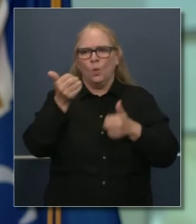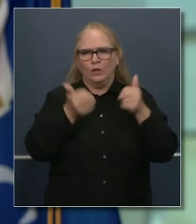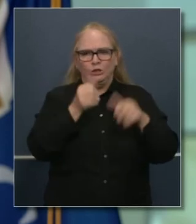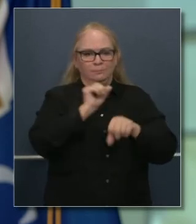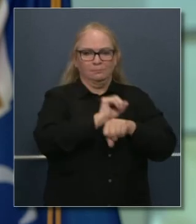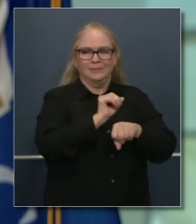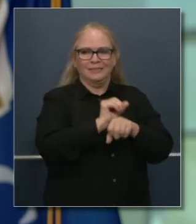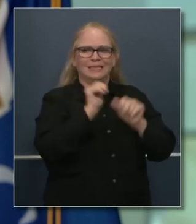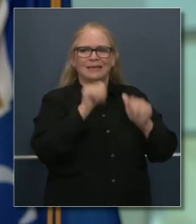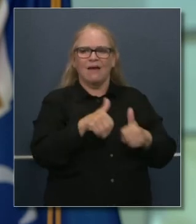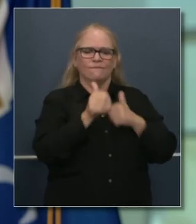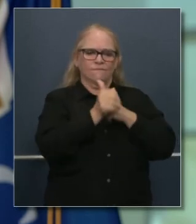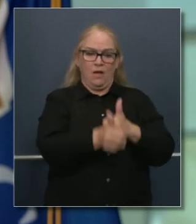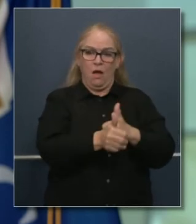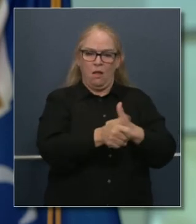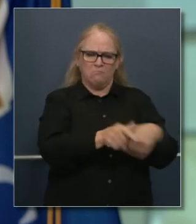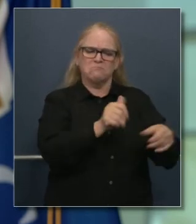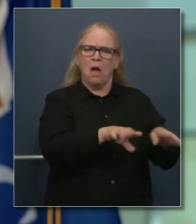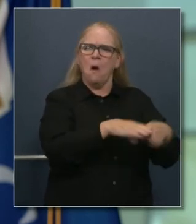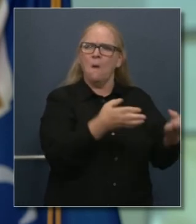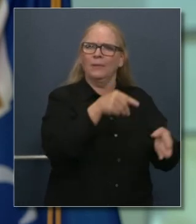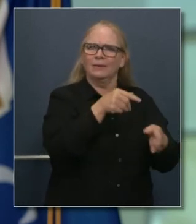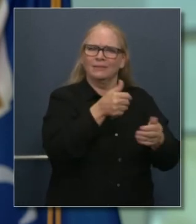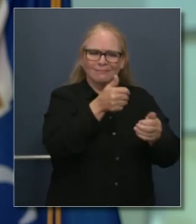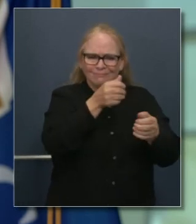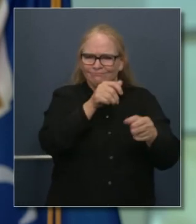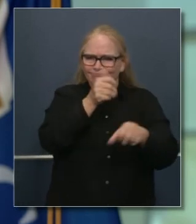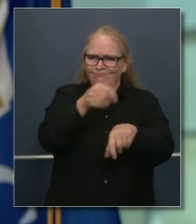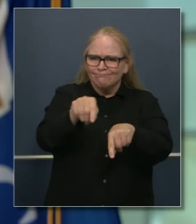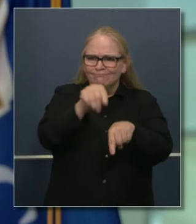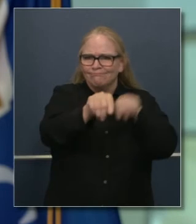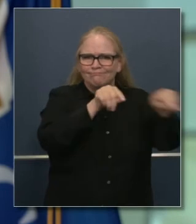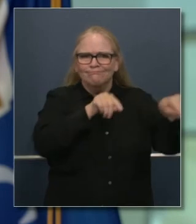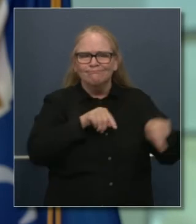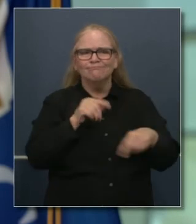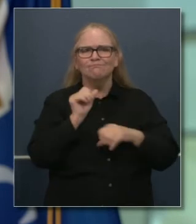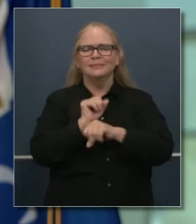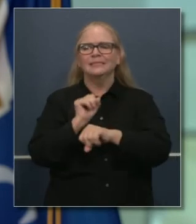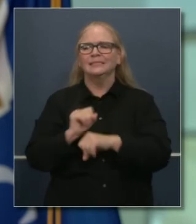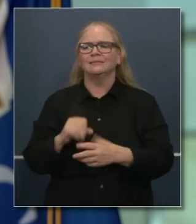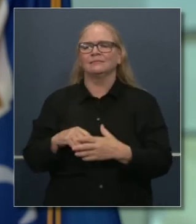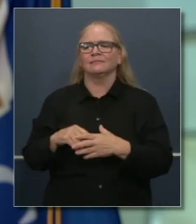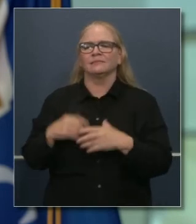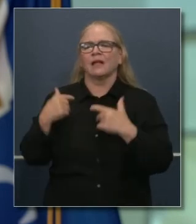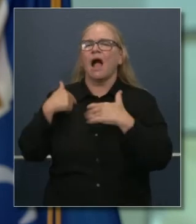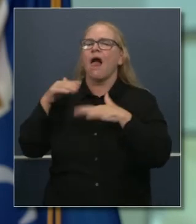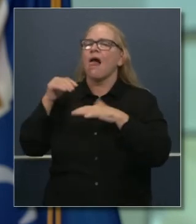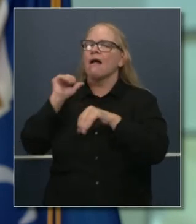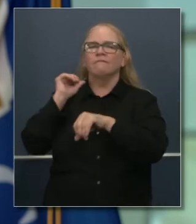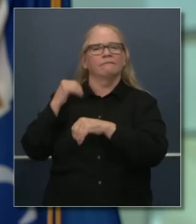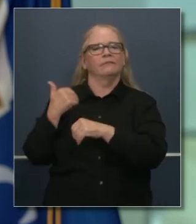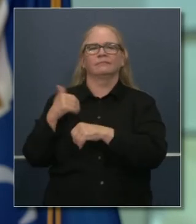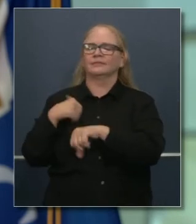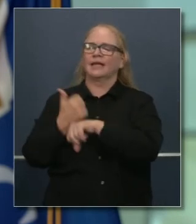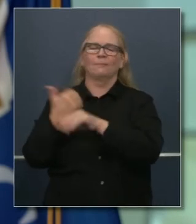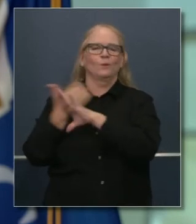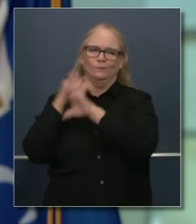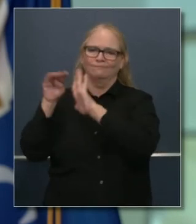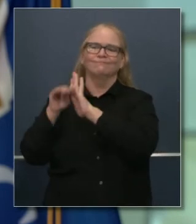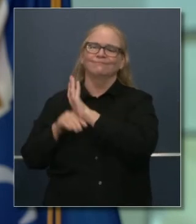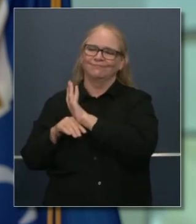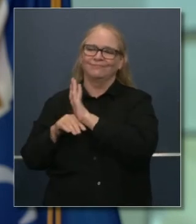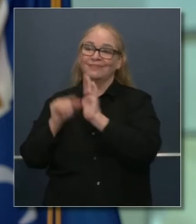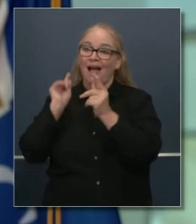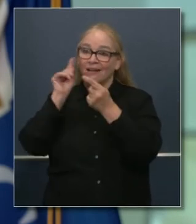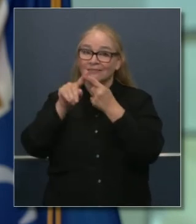de julio hubiéramos pedido pautas específicos sobre aperturas que pueden ocurrir hasta que el funcionario